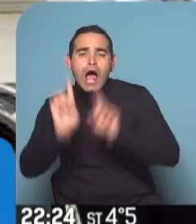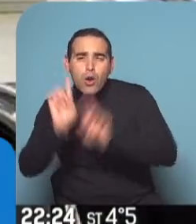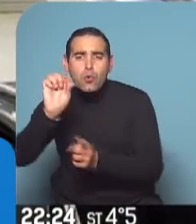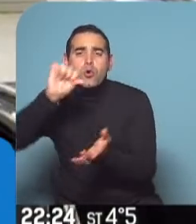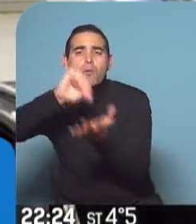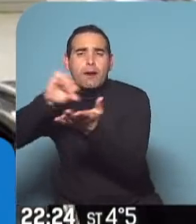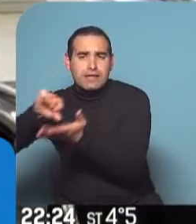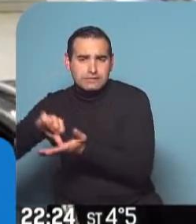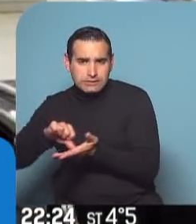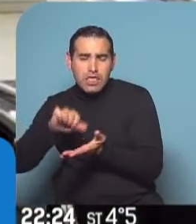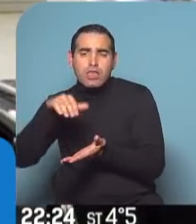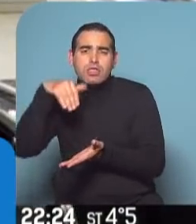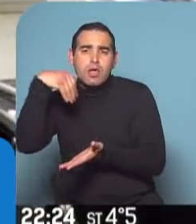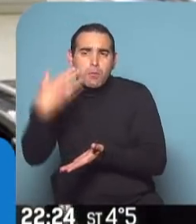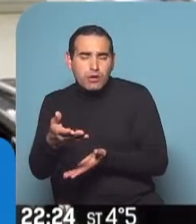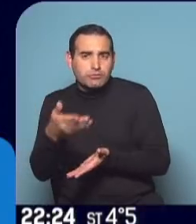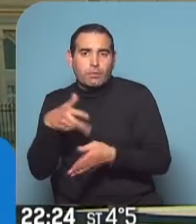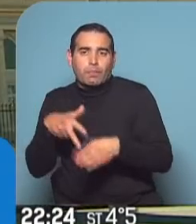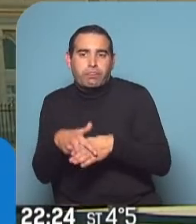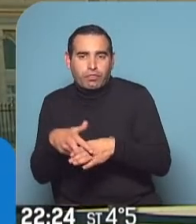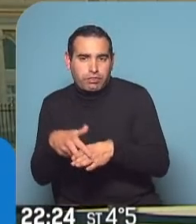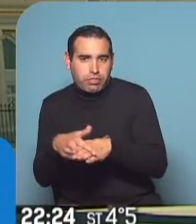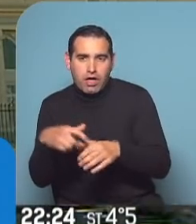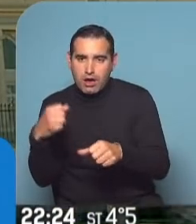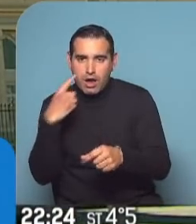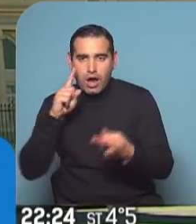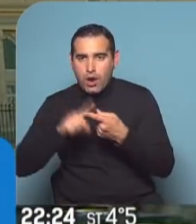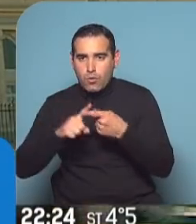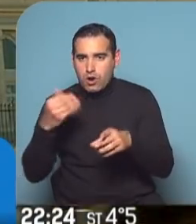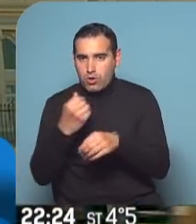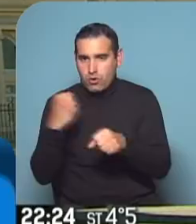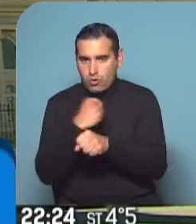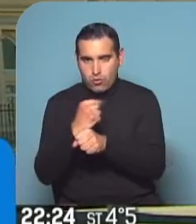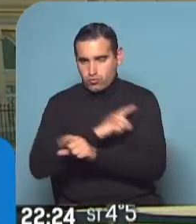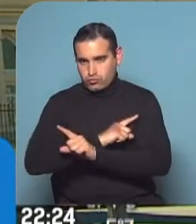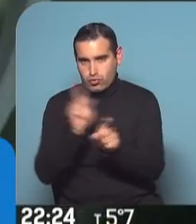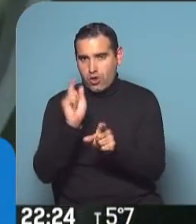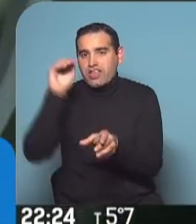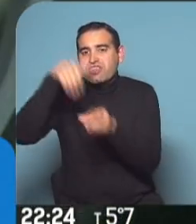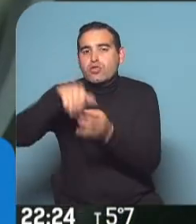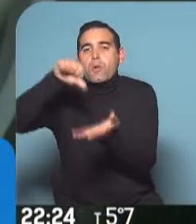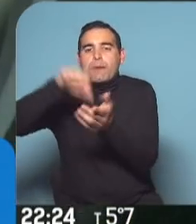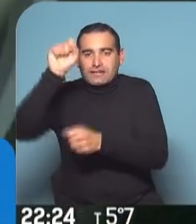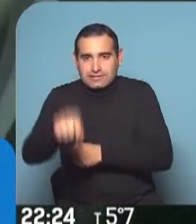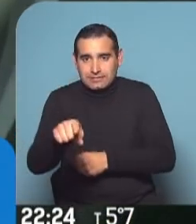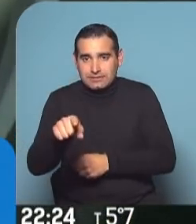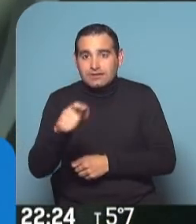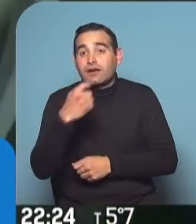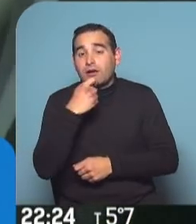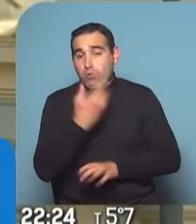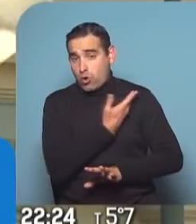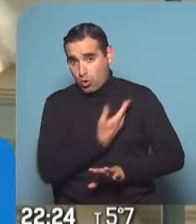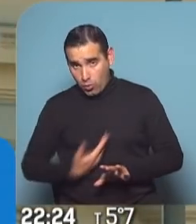después frenen la aplicación de ese acuerdo dentro de ese país. En el caso de que haya